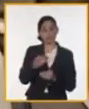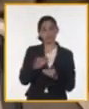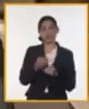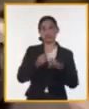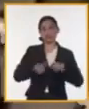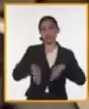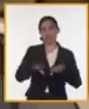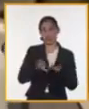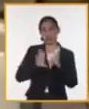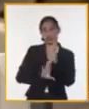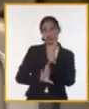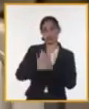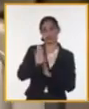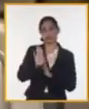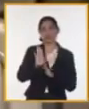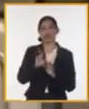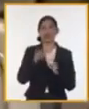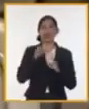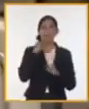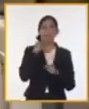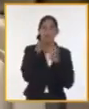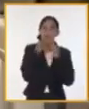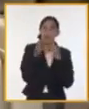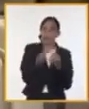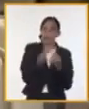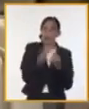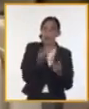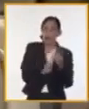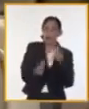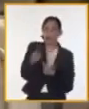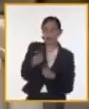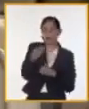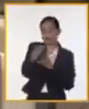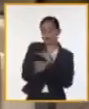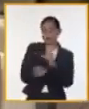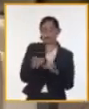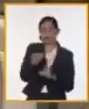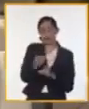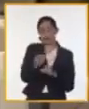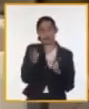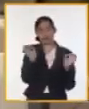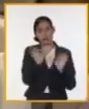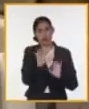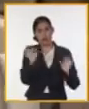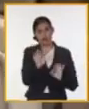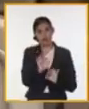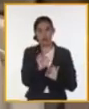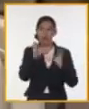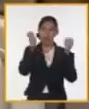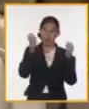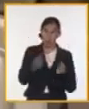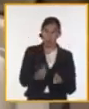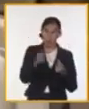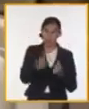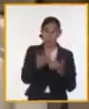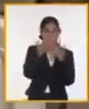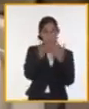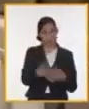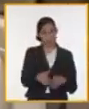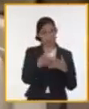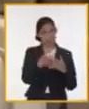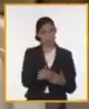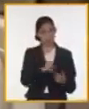ver no solamente qué hemos hecho, sino qué más podemos realizar en lo adelante. Igualmente en el frente económico productivo, con acciones no